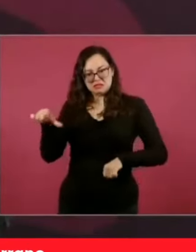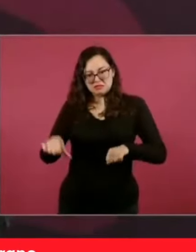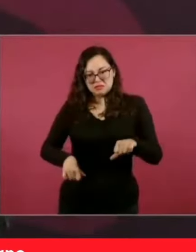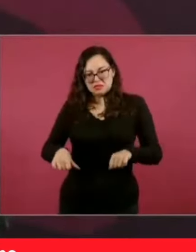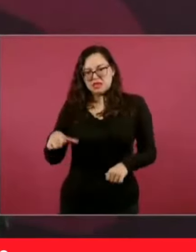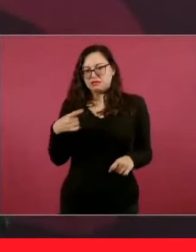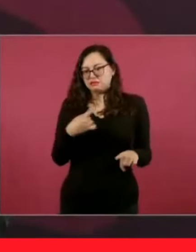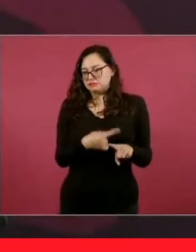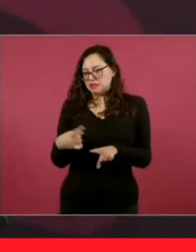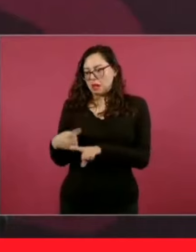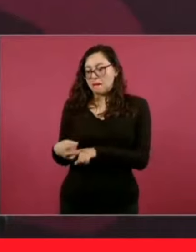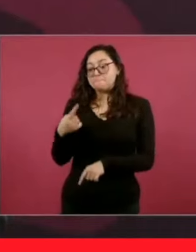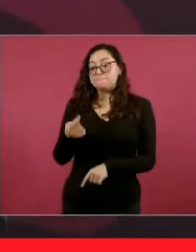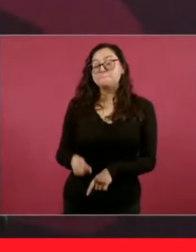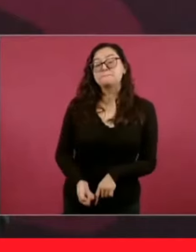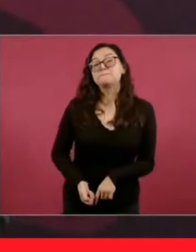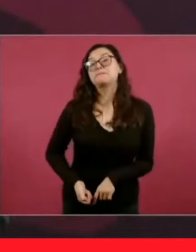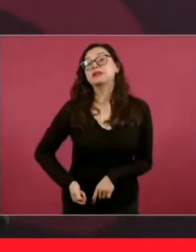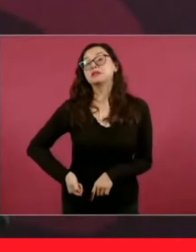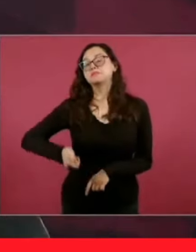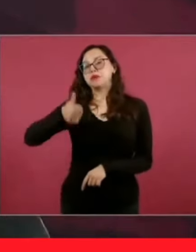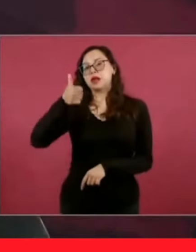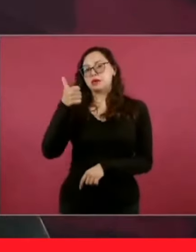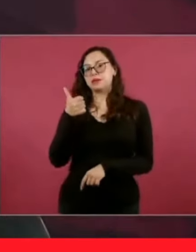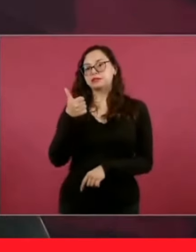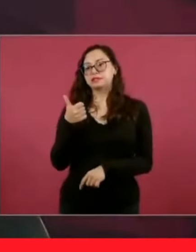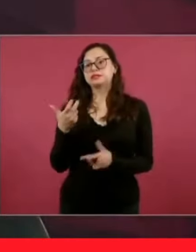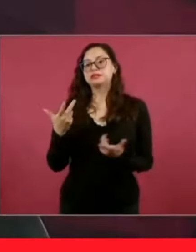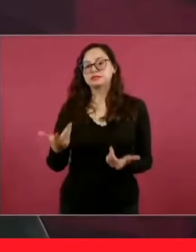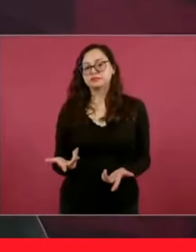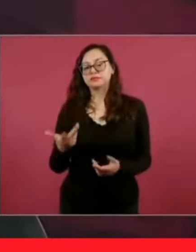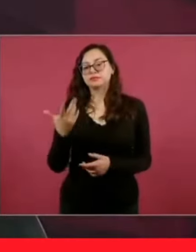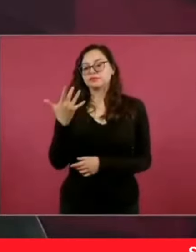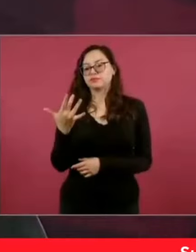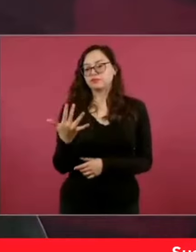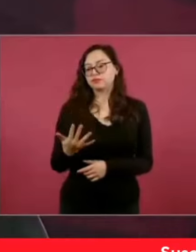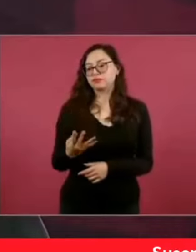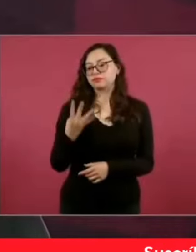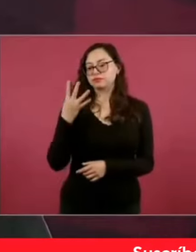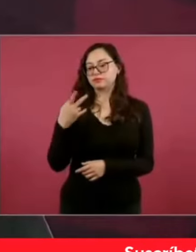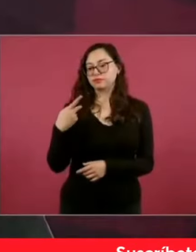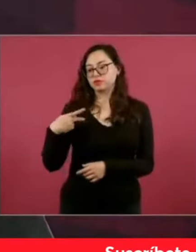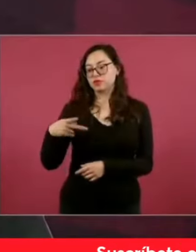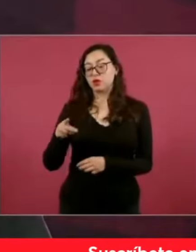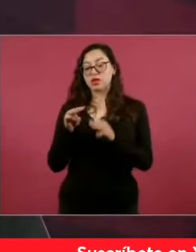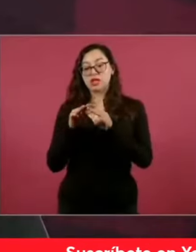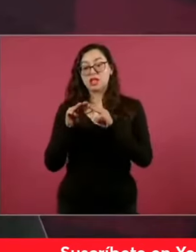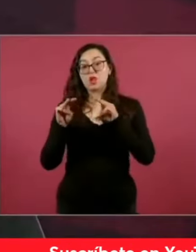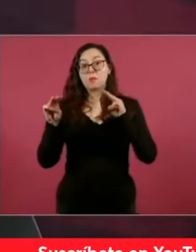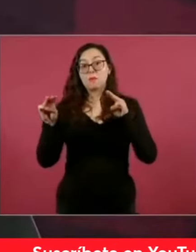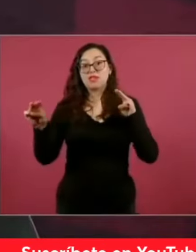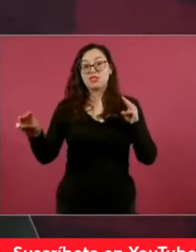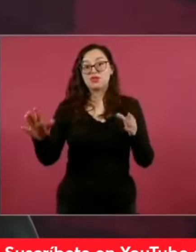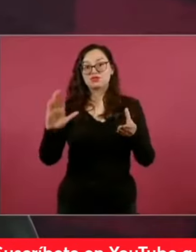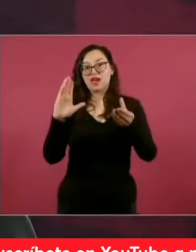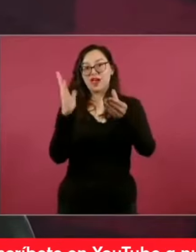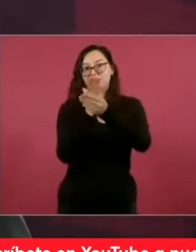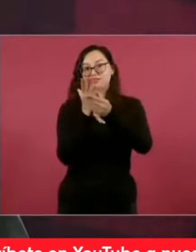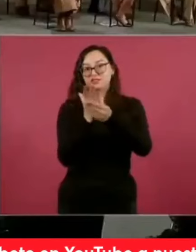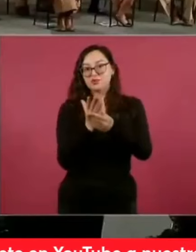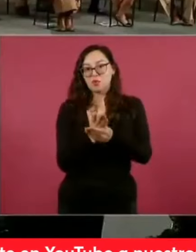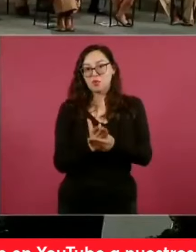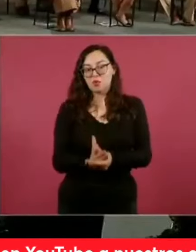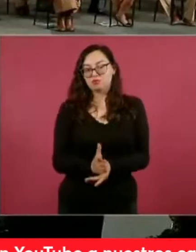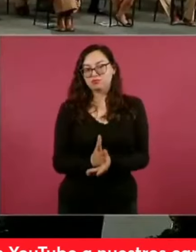para preservar los 54 kilómetros lineales de documentos que resguarda el Archivo General de la Nación.